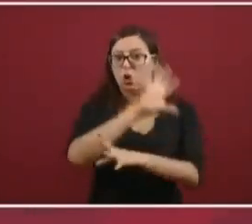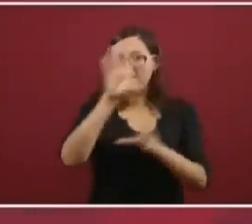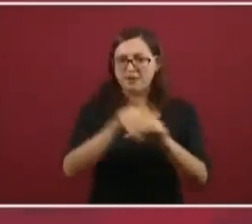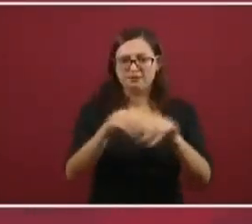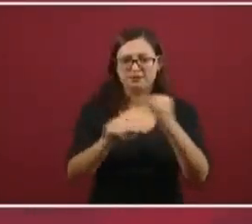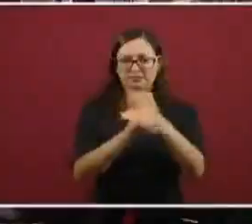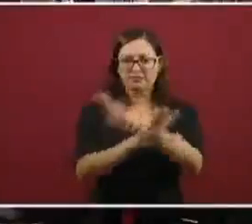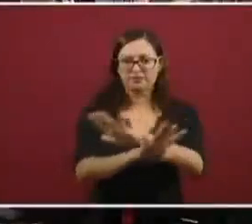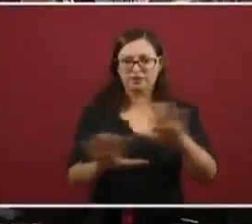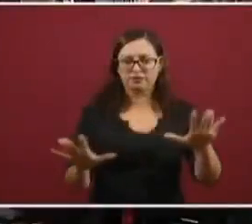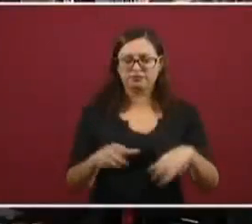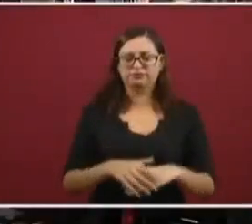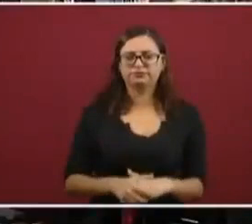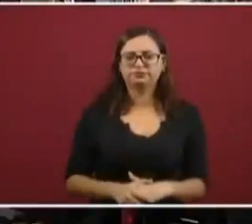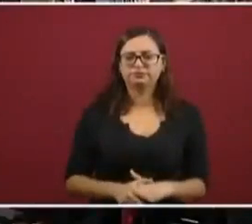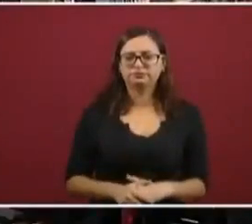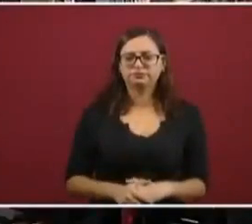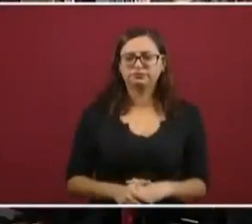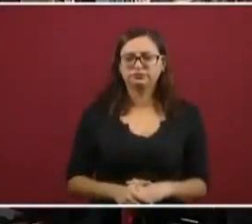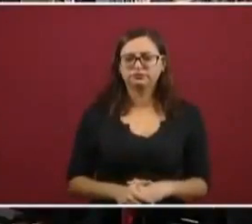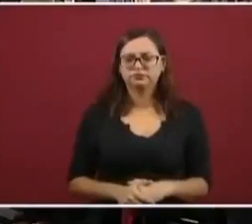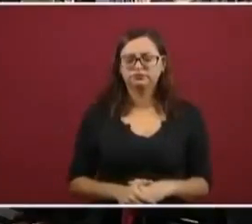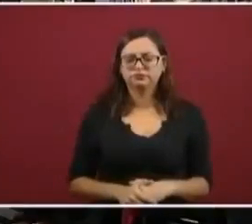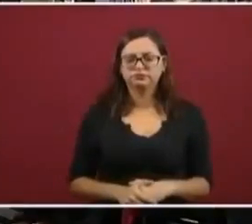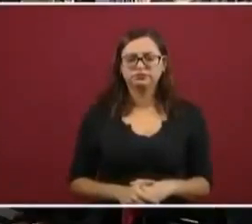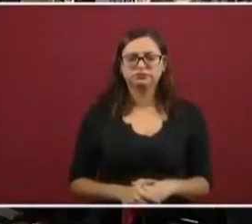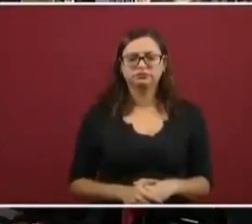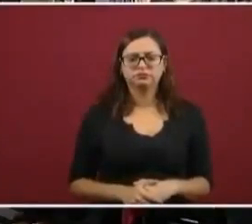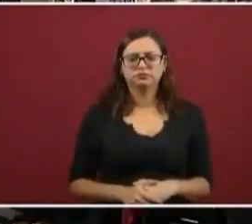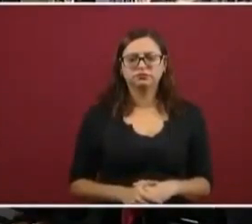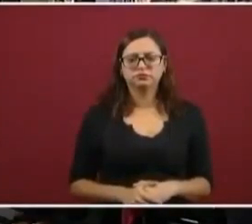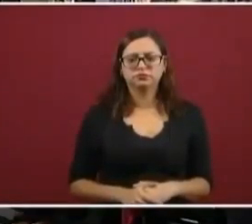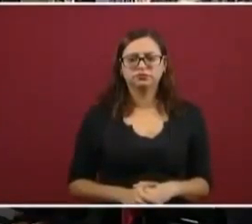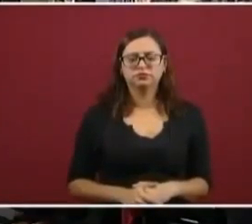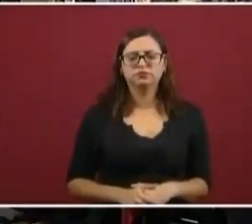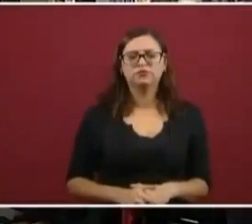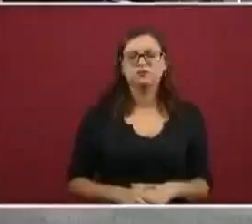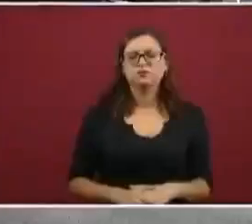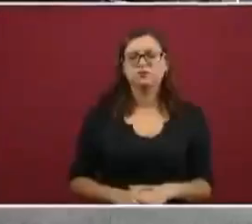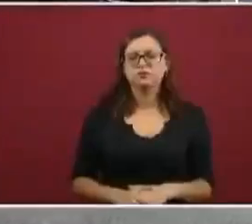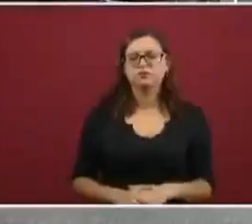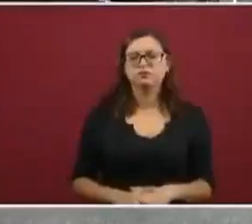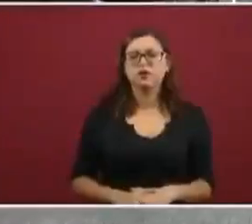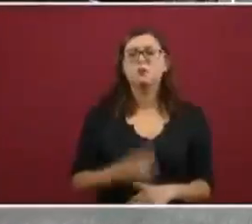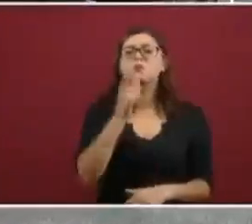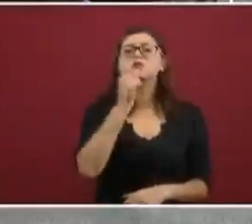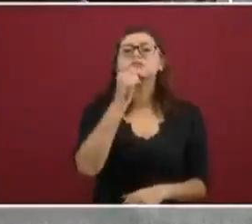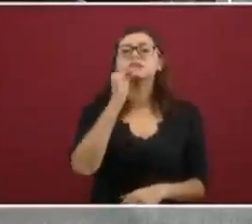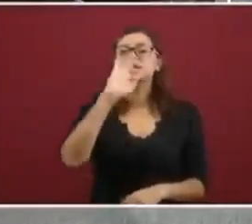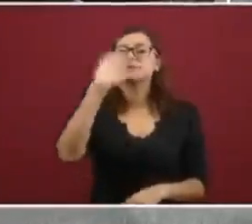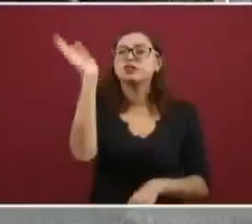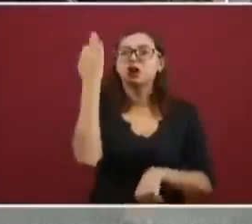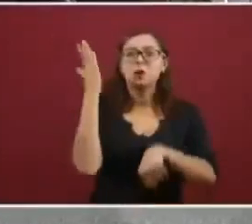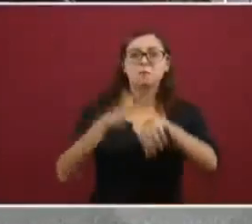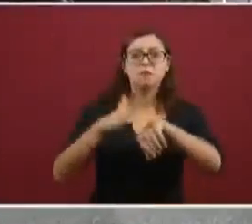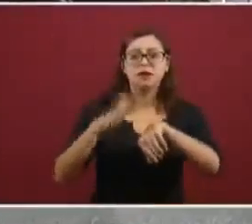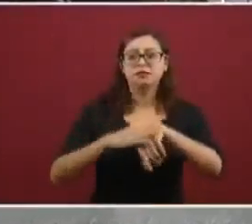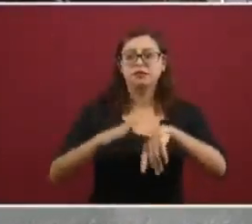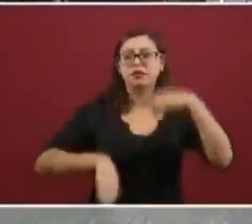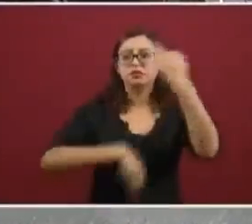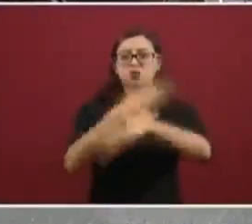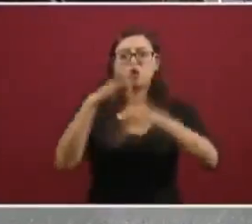completa a las 9 de la mañana presidente mande llama la policía federal a un paro nacional a las 9 de la mañana están en su